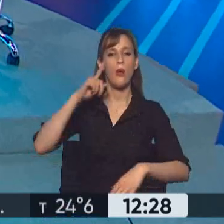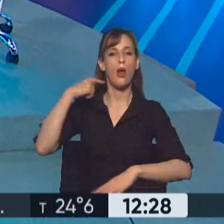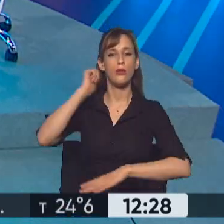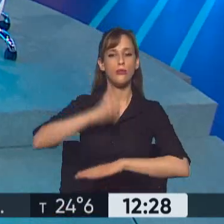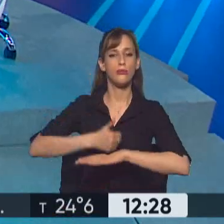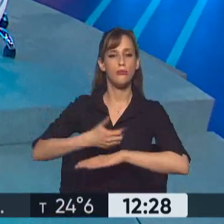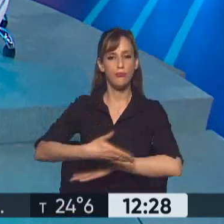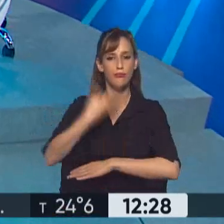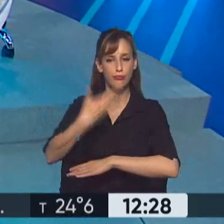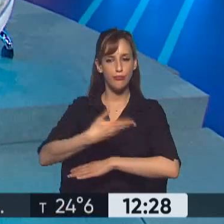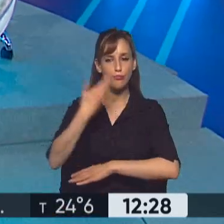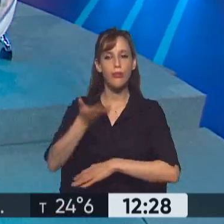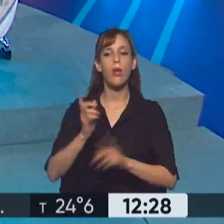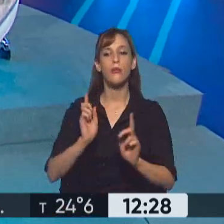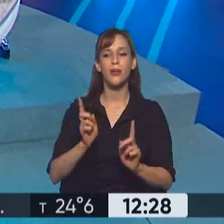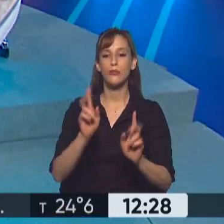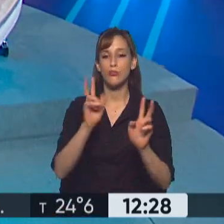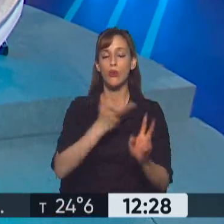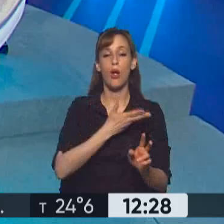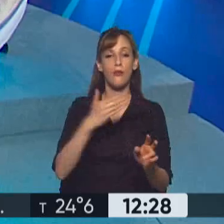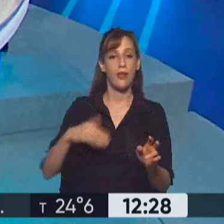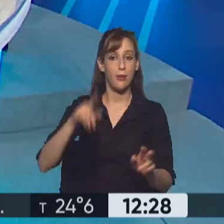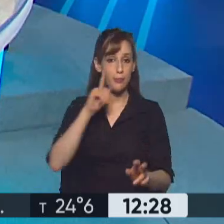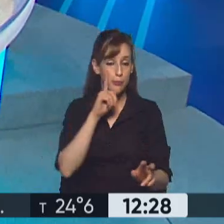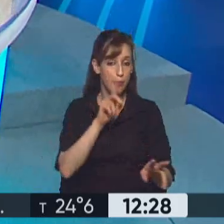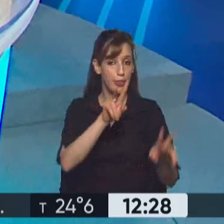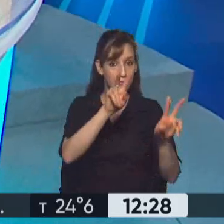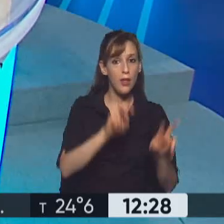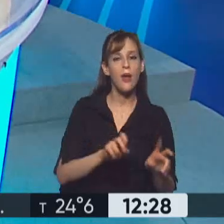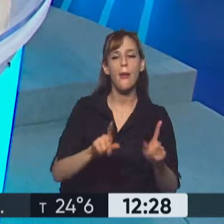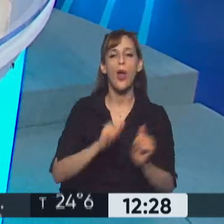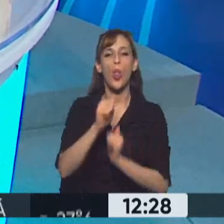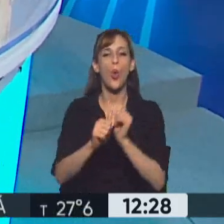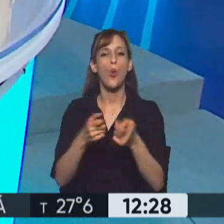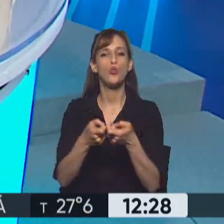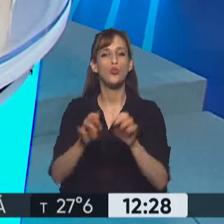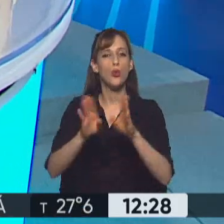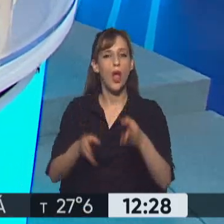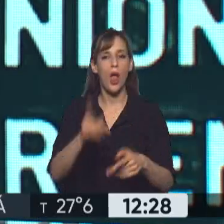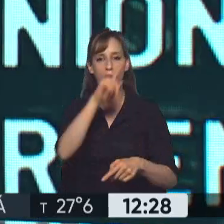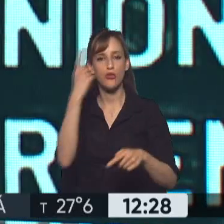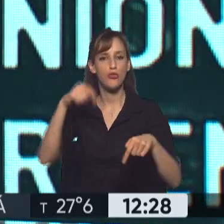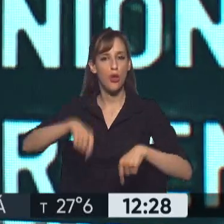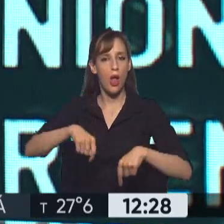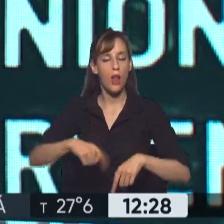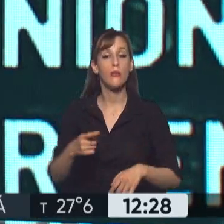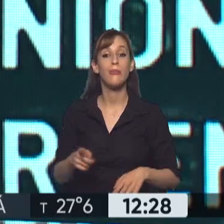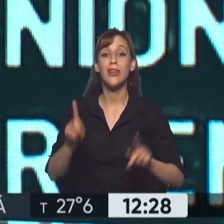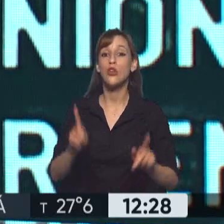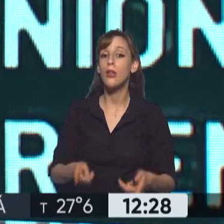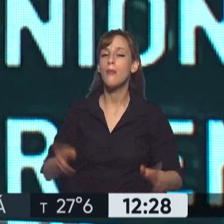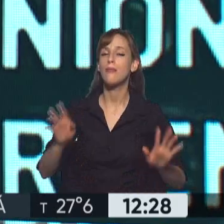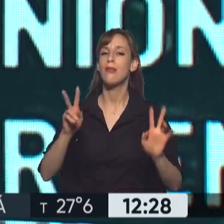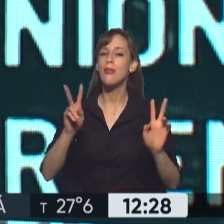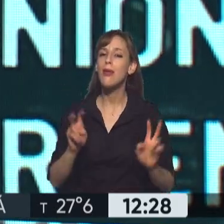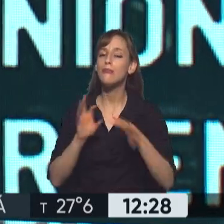En este caso, hacíamos referencia al Fondo Monetario Internacional, a la industria nacional, pero también en el fondo de todo esto aparecen